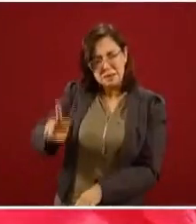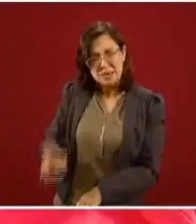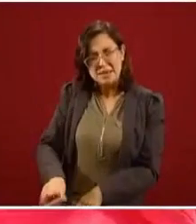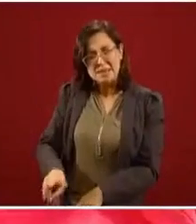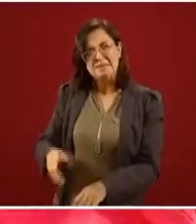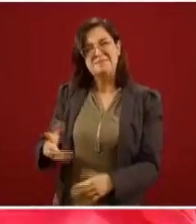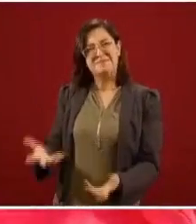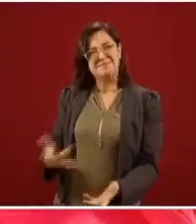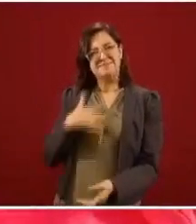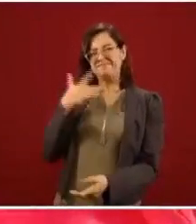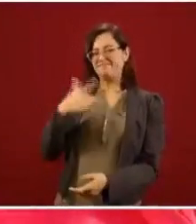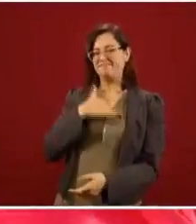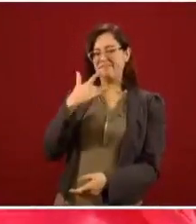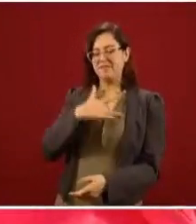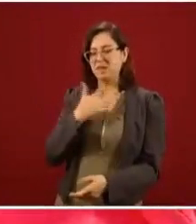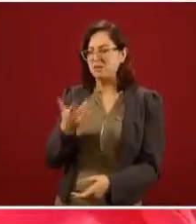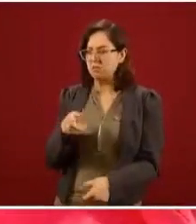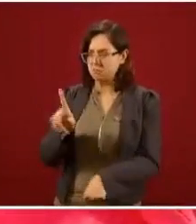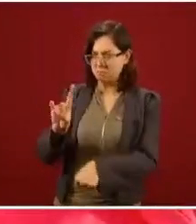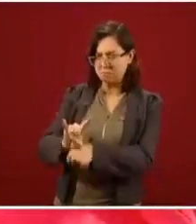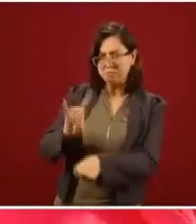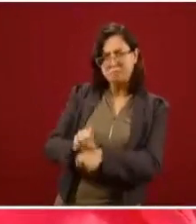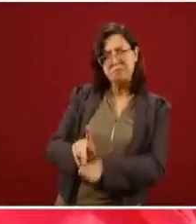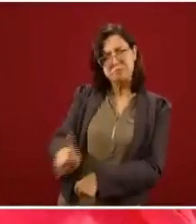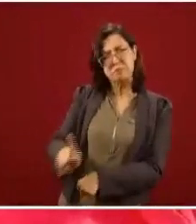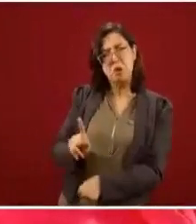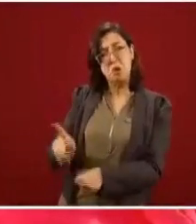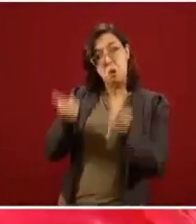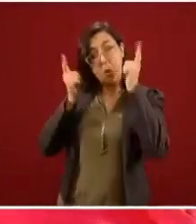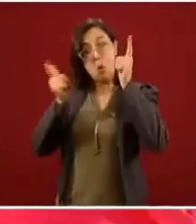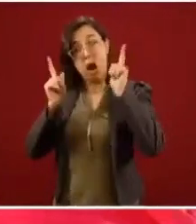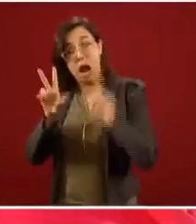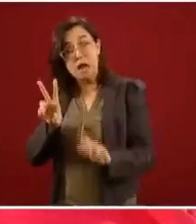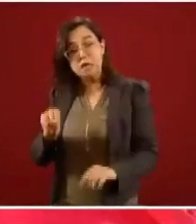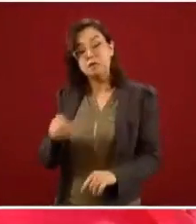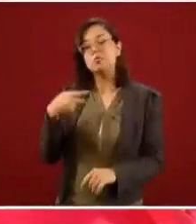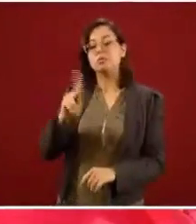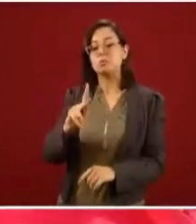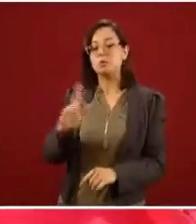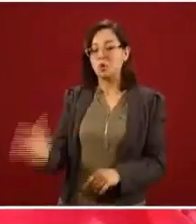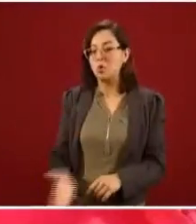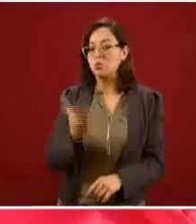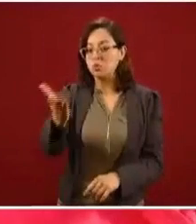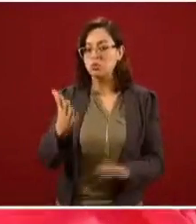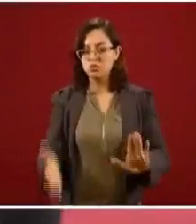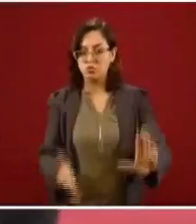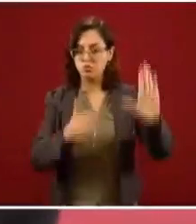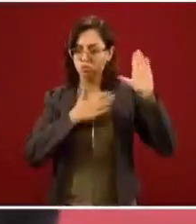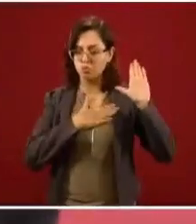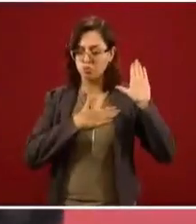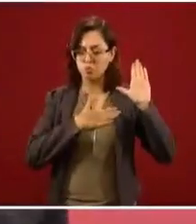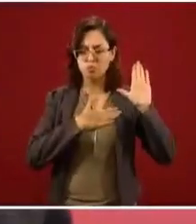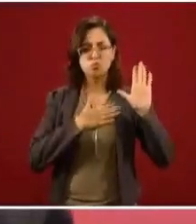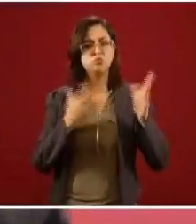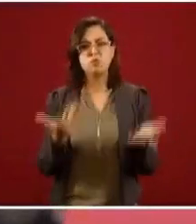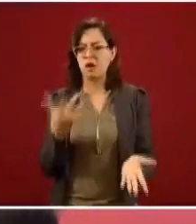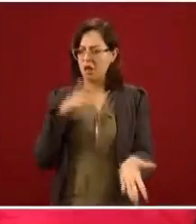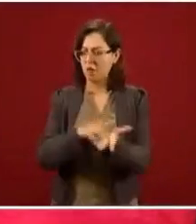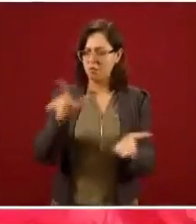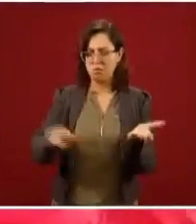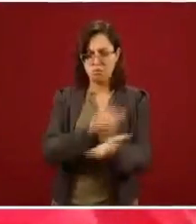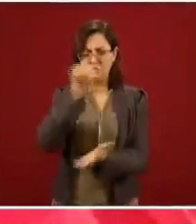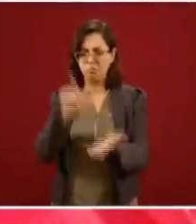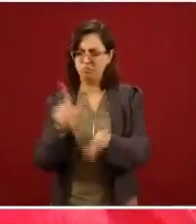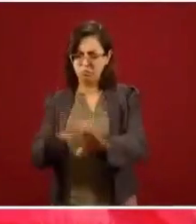esa autonomía no sea una simulación. Pero reitero la pregunta, ¿usted se compromete a no apoyar leyes